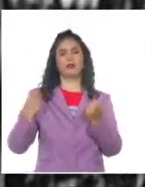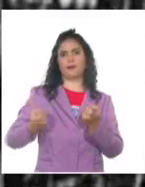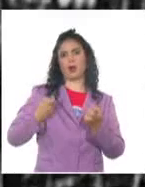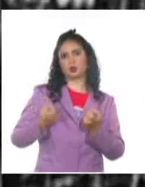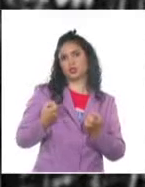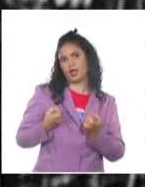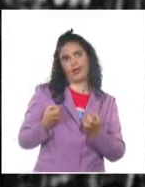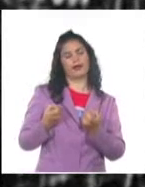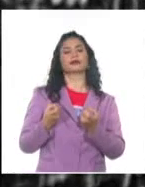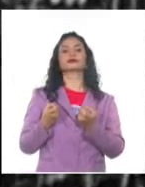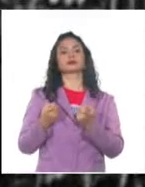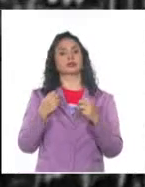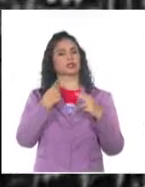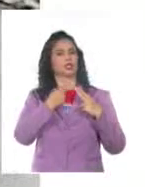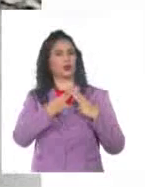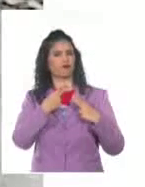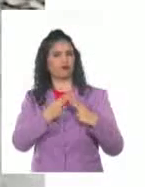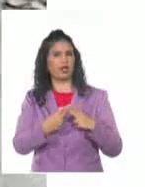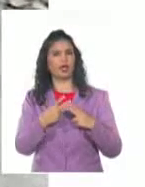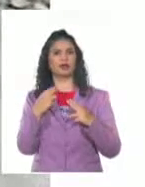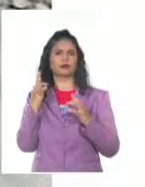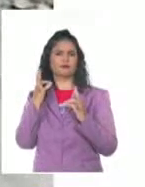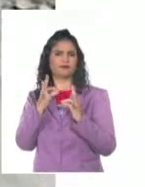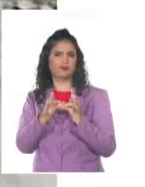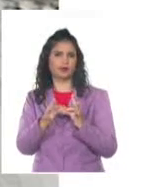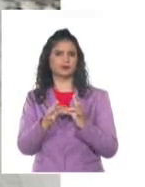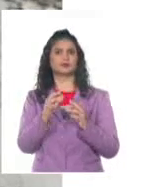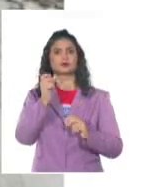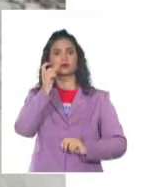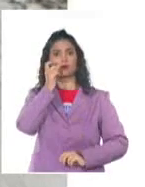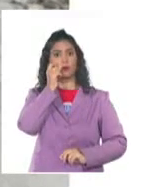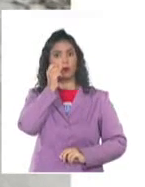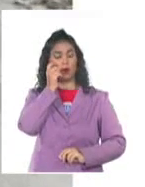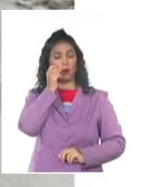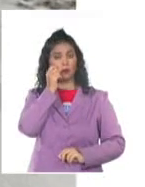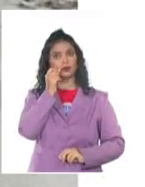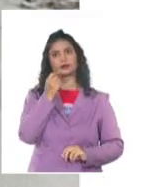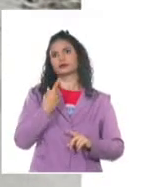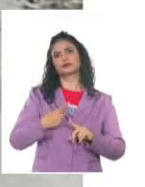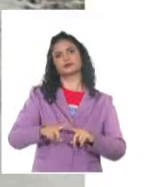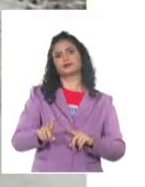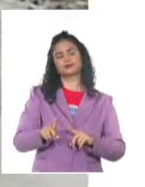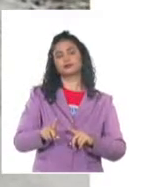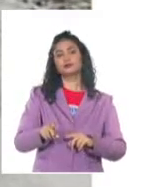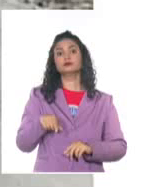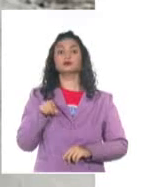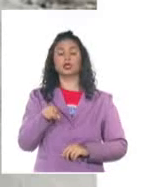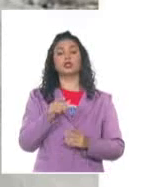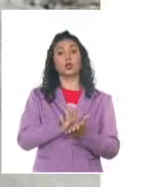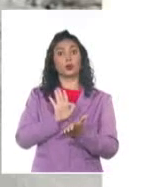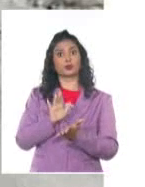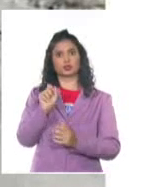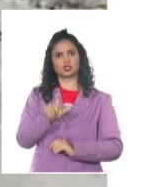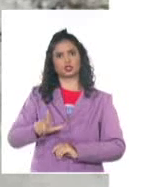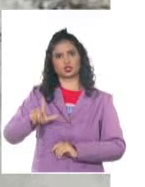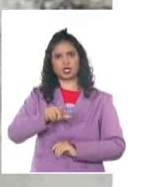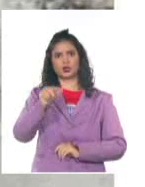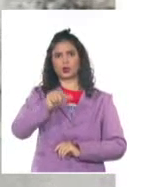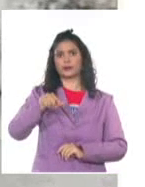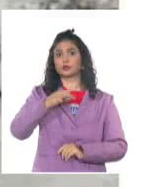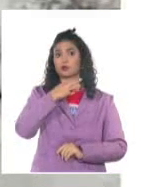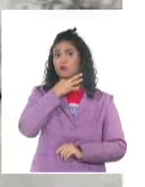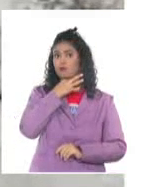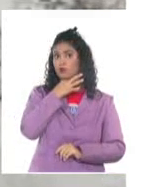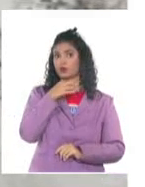Rockaxis. El también militante del Partido Comunista de Chile tuvo un fuerte compromiso social y durante el gobierno de Allende ocupó el cargo